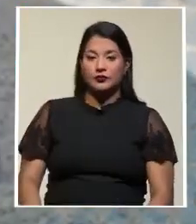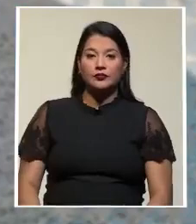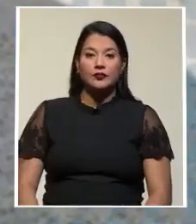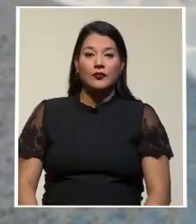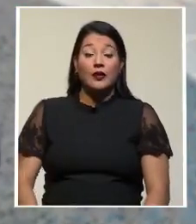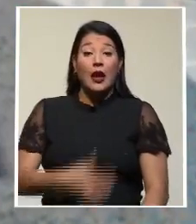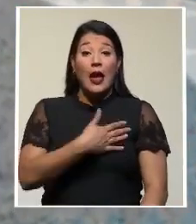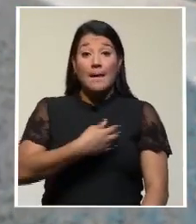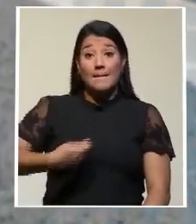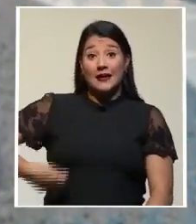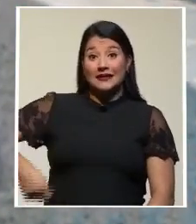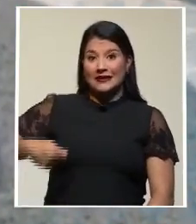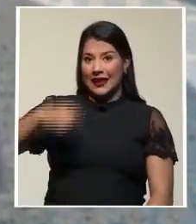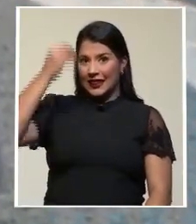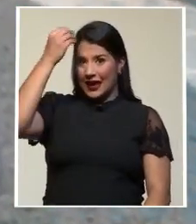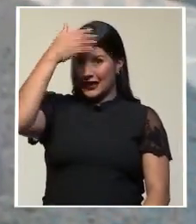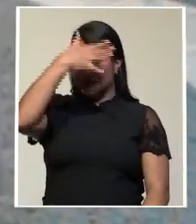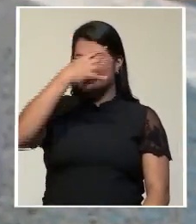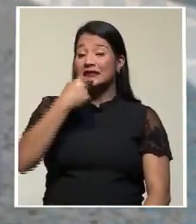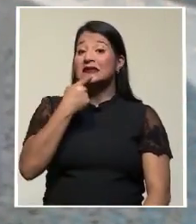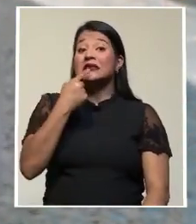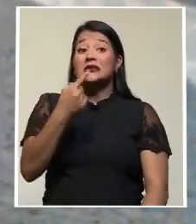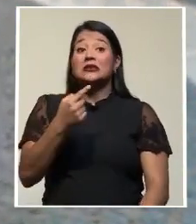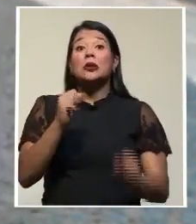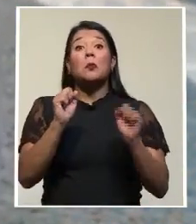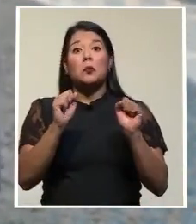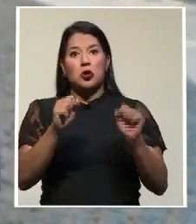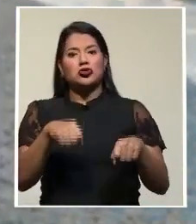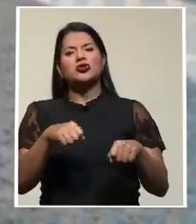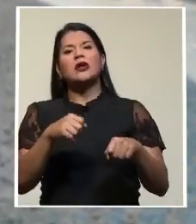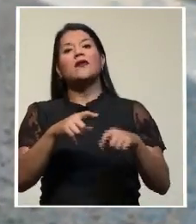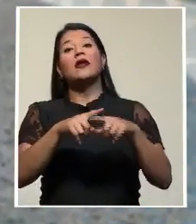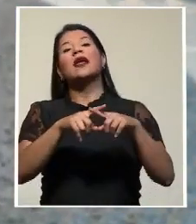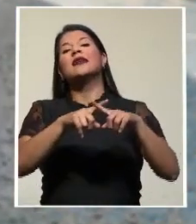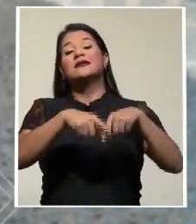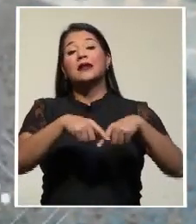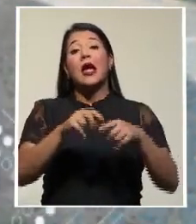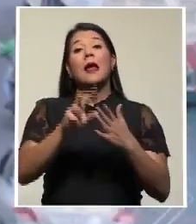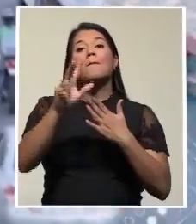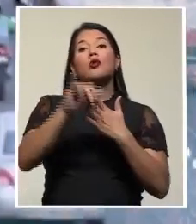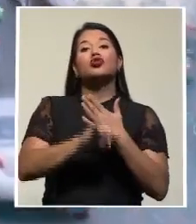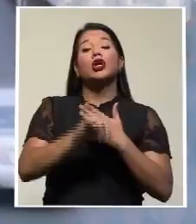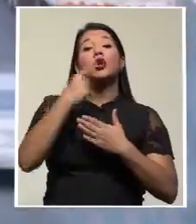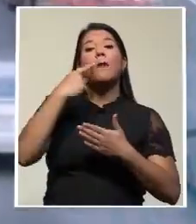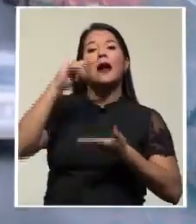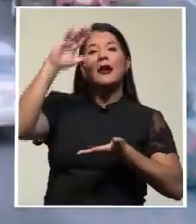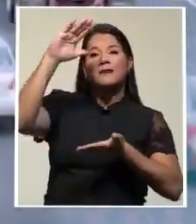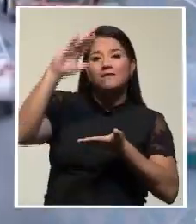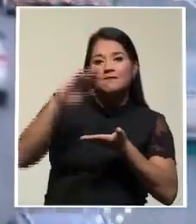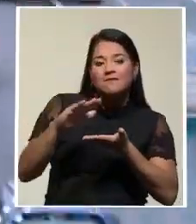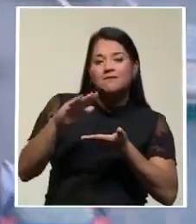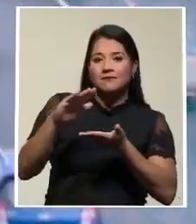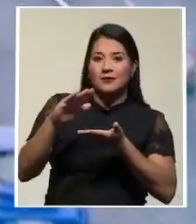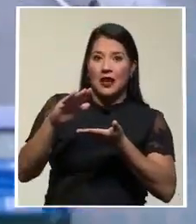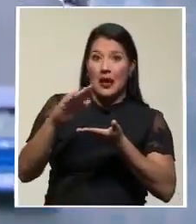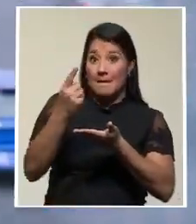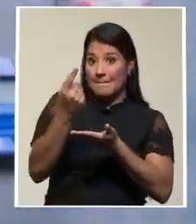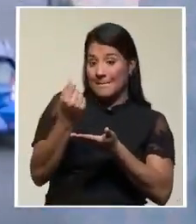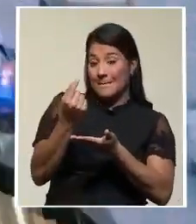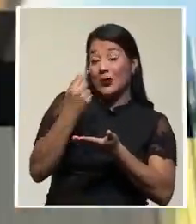El presidente Alvarado no descarta la posibilidad de vetar el proyecto que reduce el monto a pagar por el marchamo